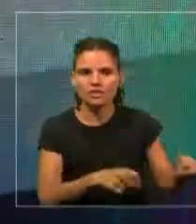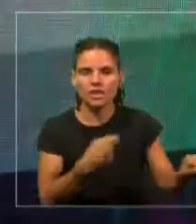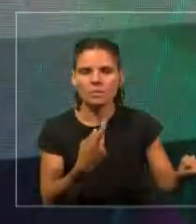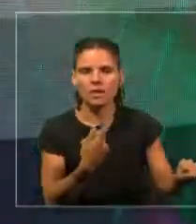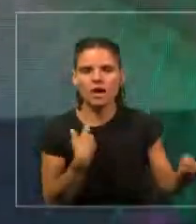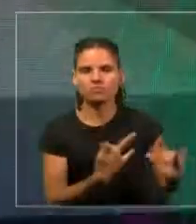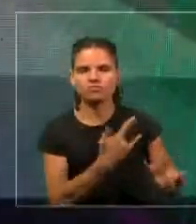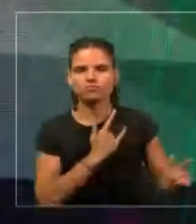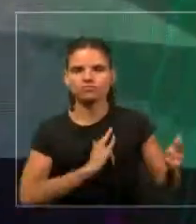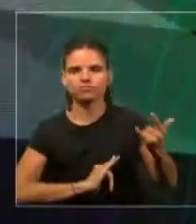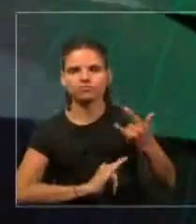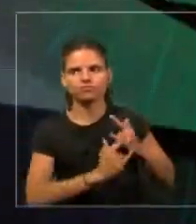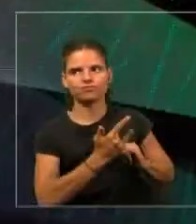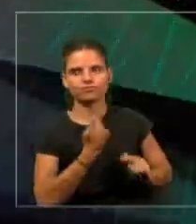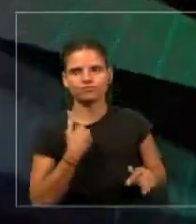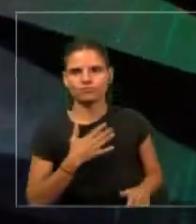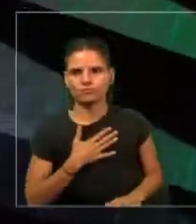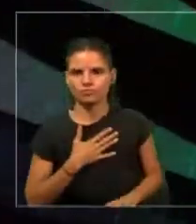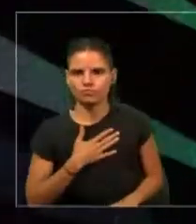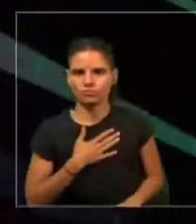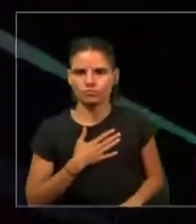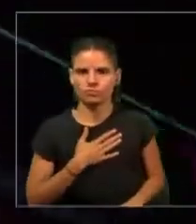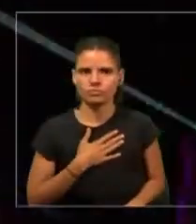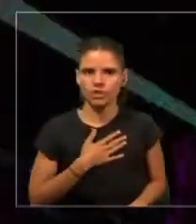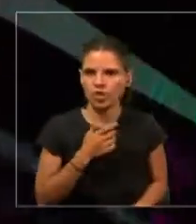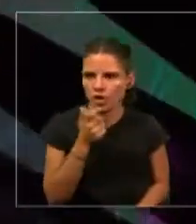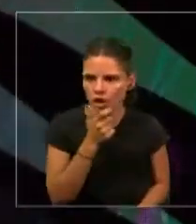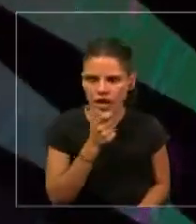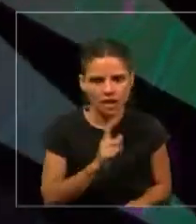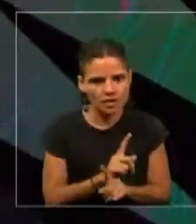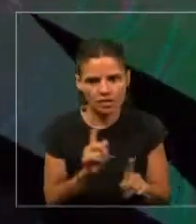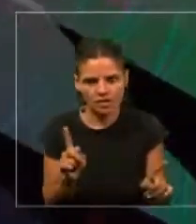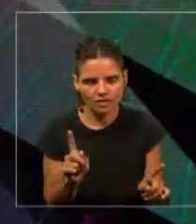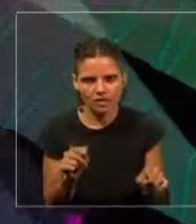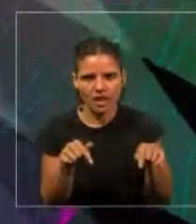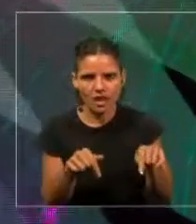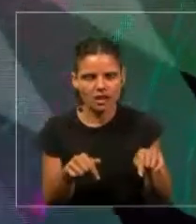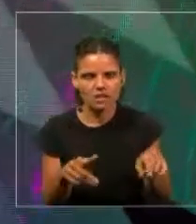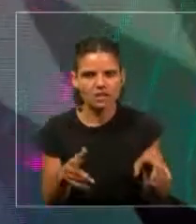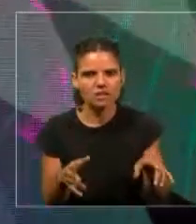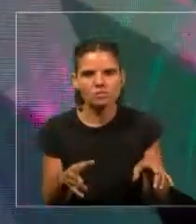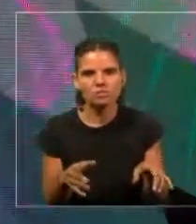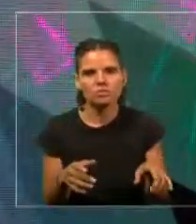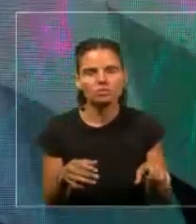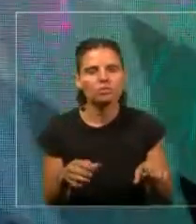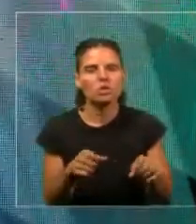Coercitivo. Ya no estamos riendo. Aquí no hay capacidad de